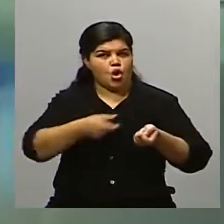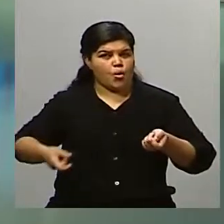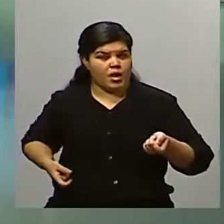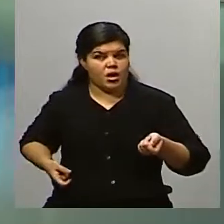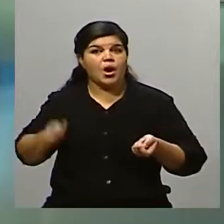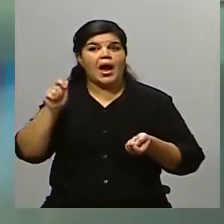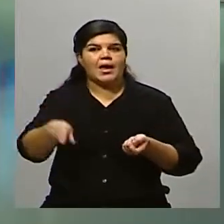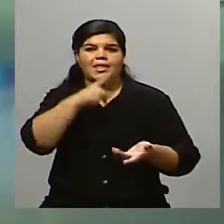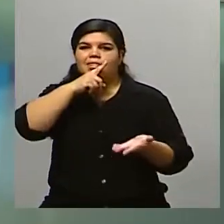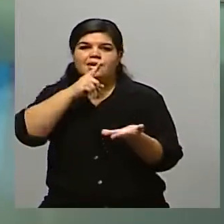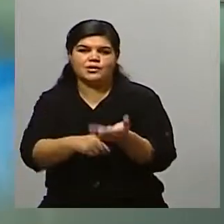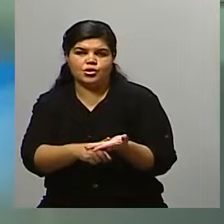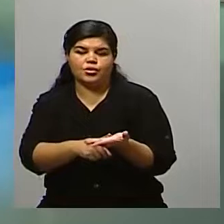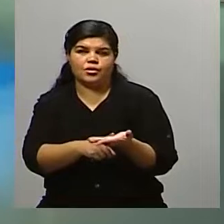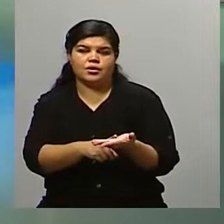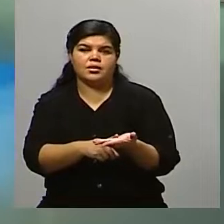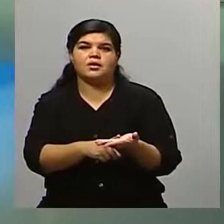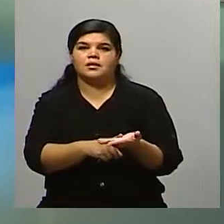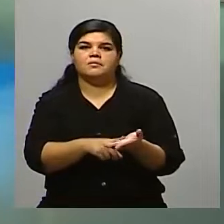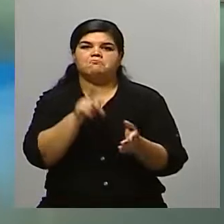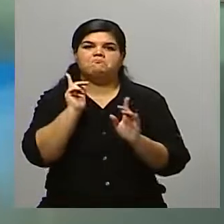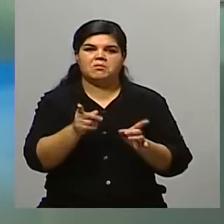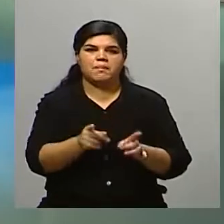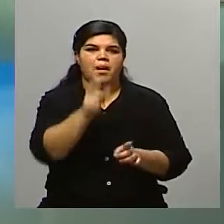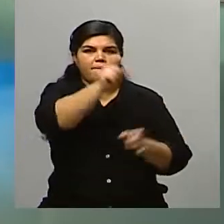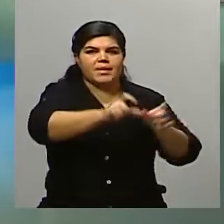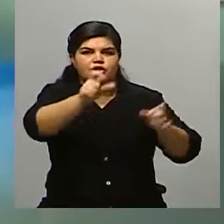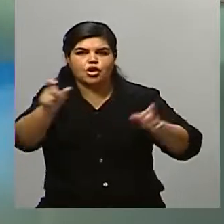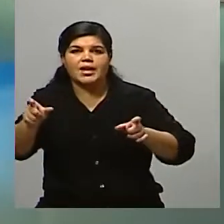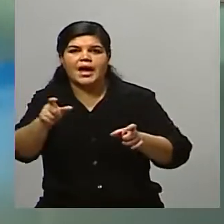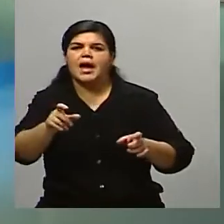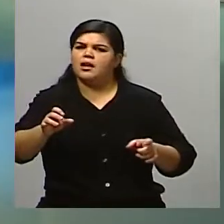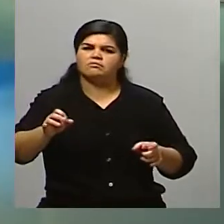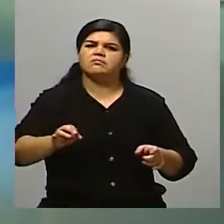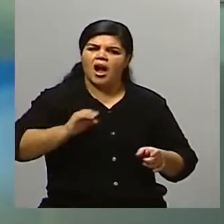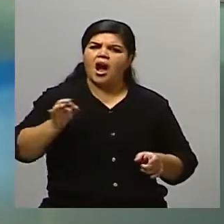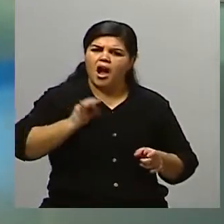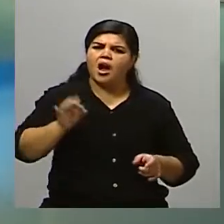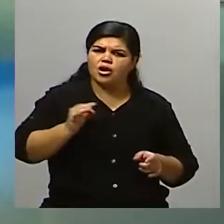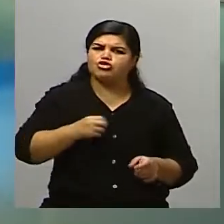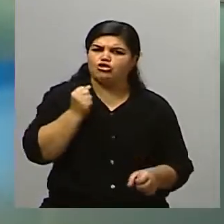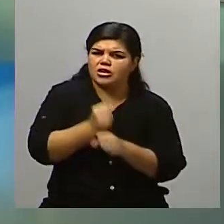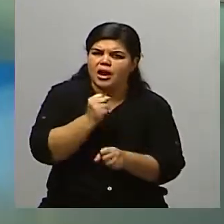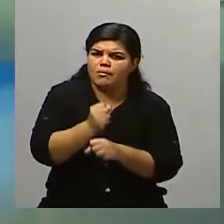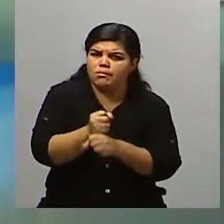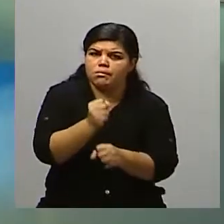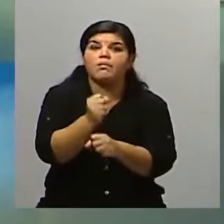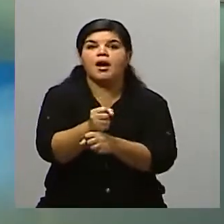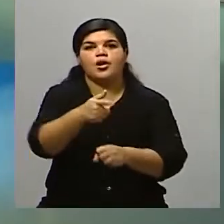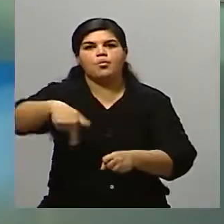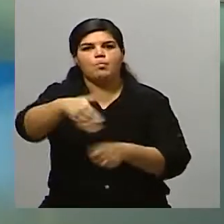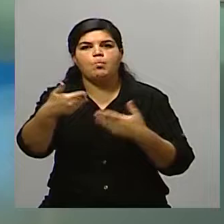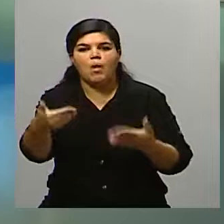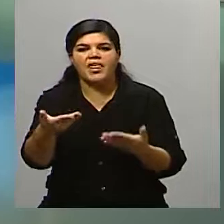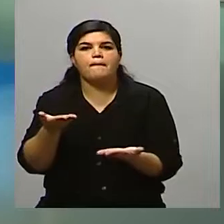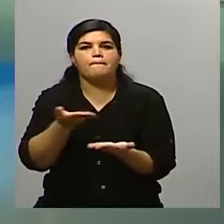toma la decisión de abrir una moratoria previsional y decir, bueno, esas personas que han trabajado durante toda su vida puedan acceder a una jubilación.